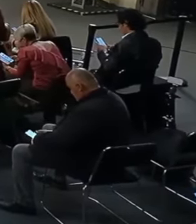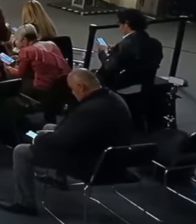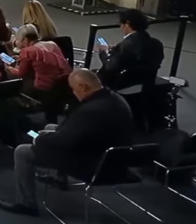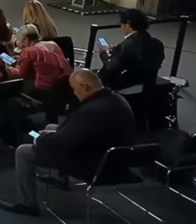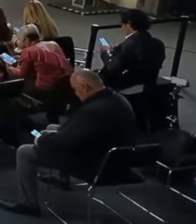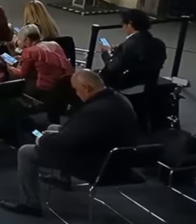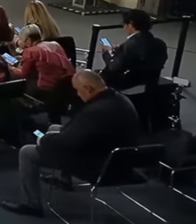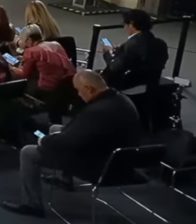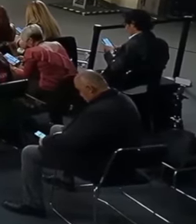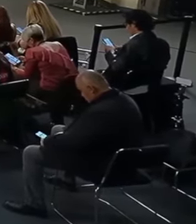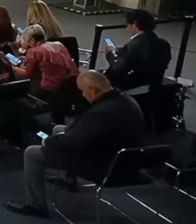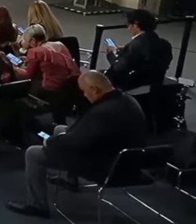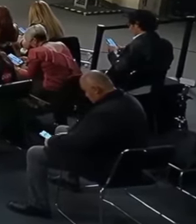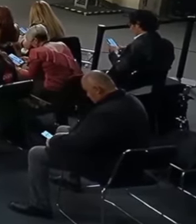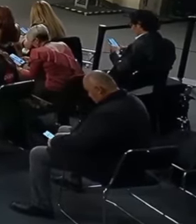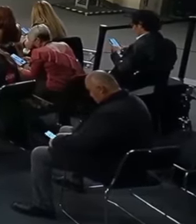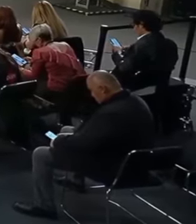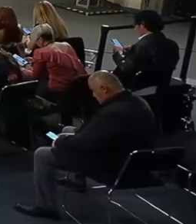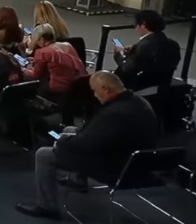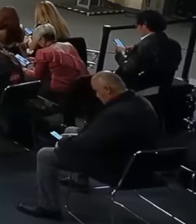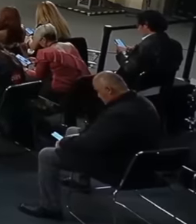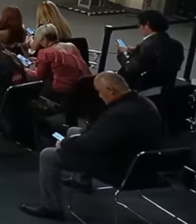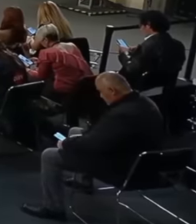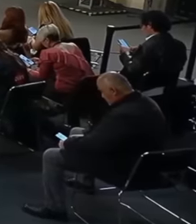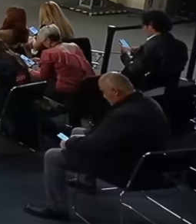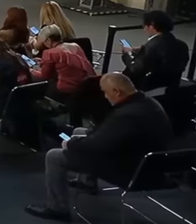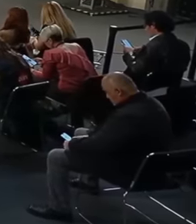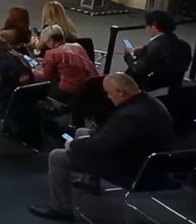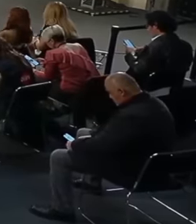la conducción del proyecto